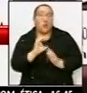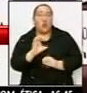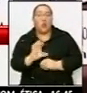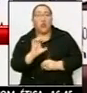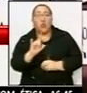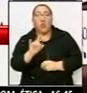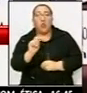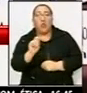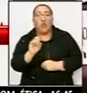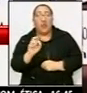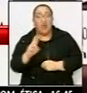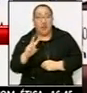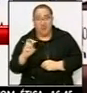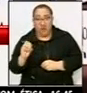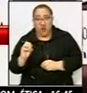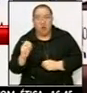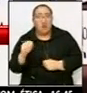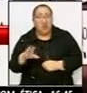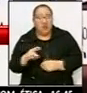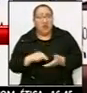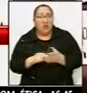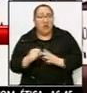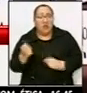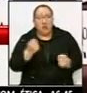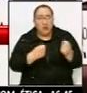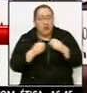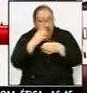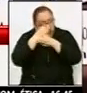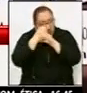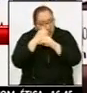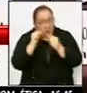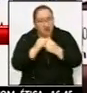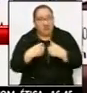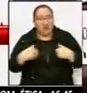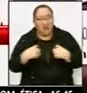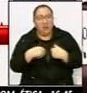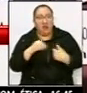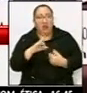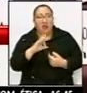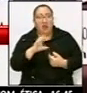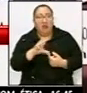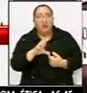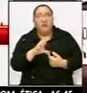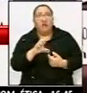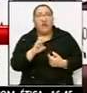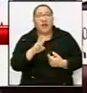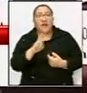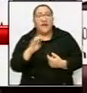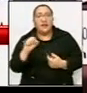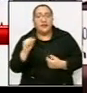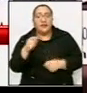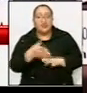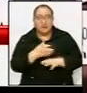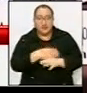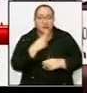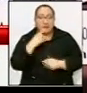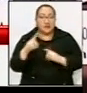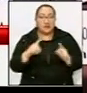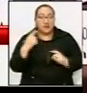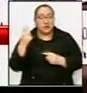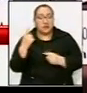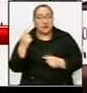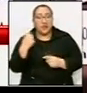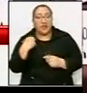Cutervo, ya están manejando muy bien el ganado flavicimental doble propósito, que en su momento el director nacional